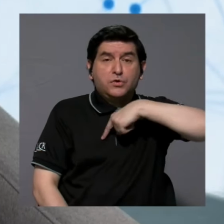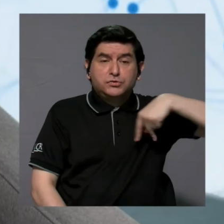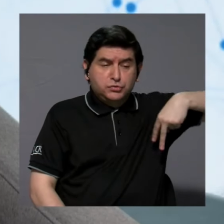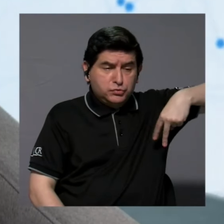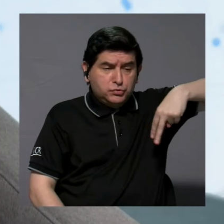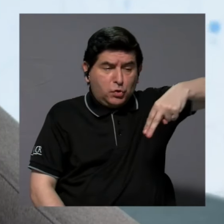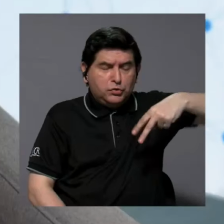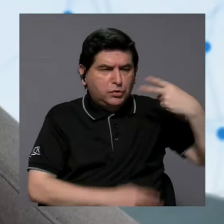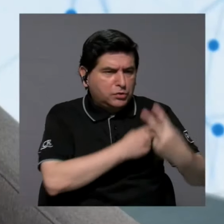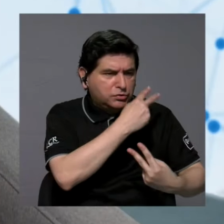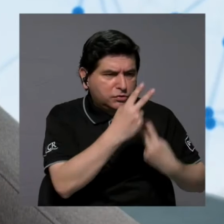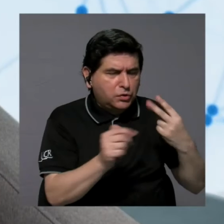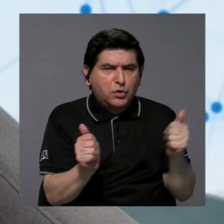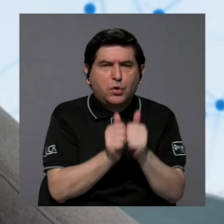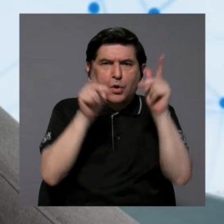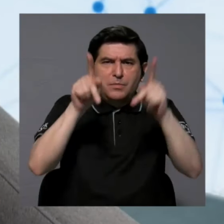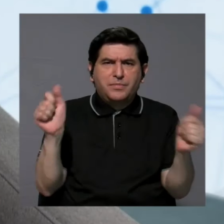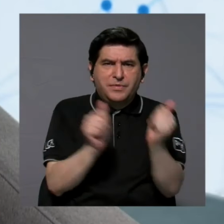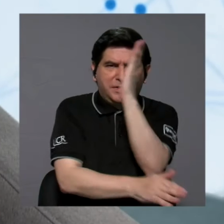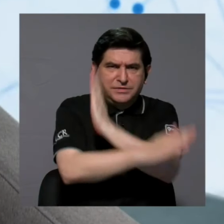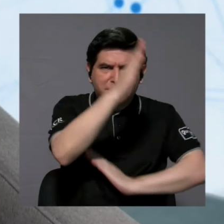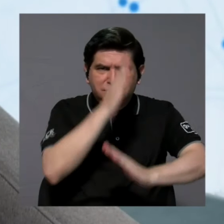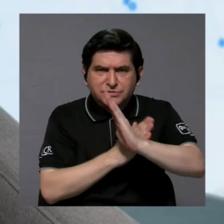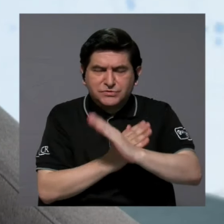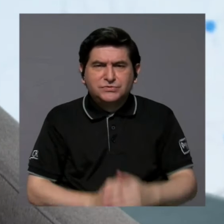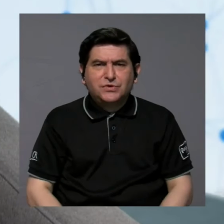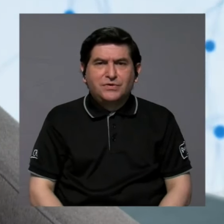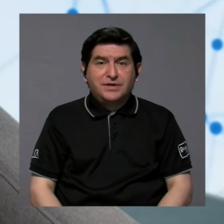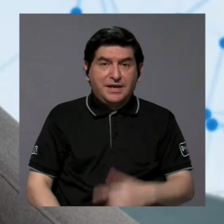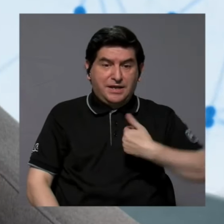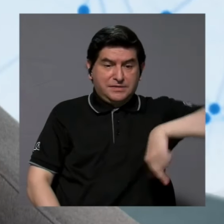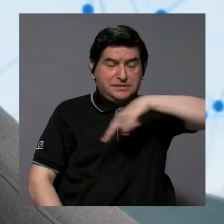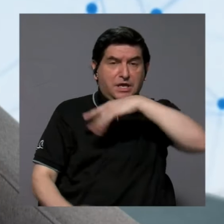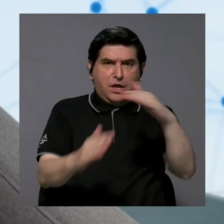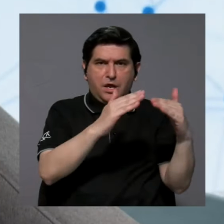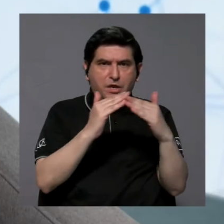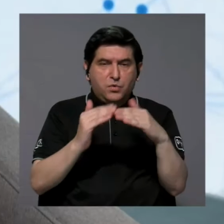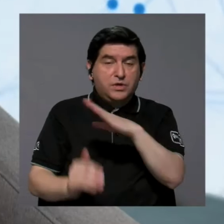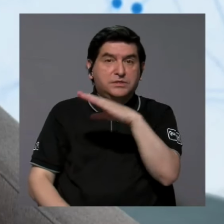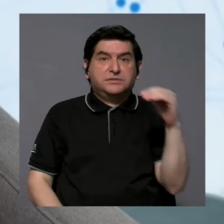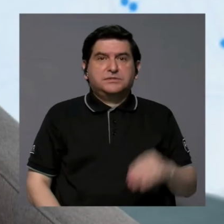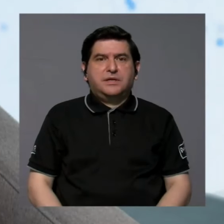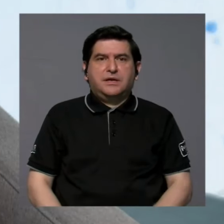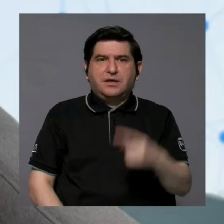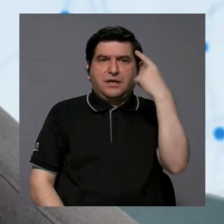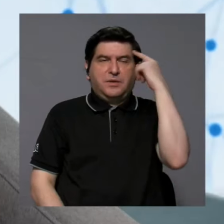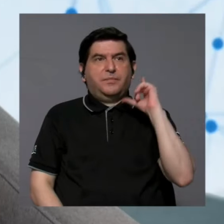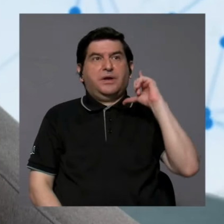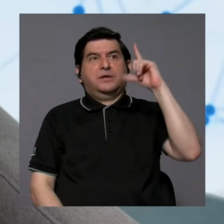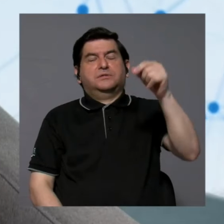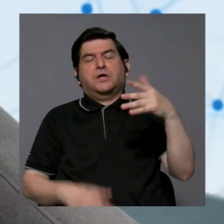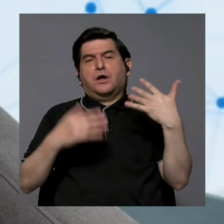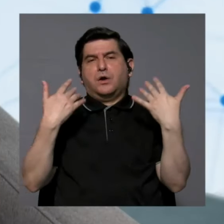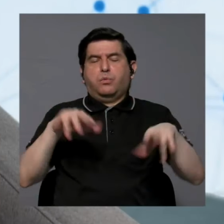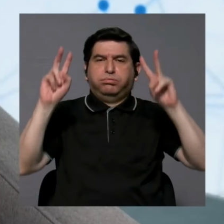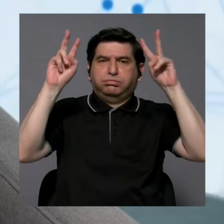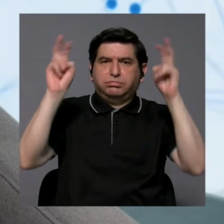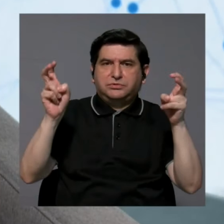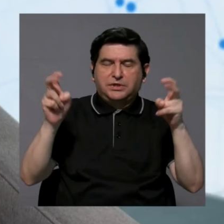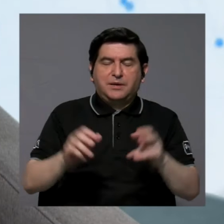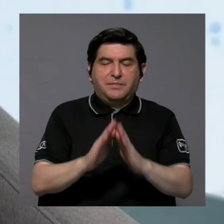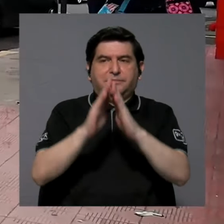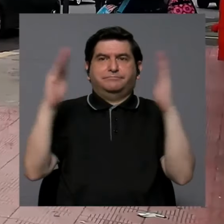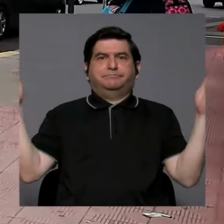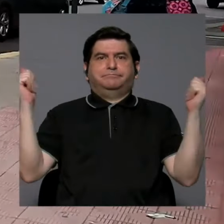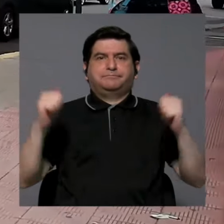caminando, recorriendo con las personas con discapacidad en nuestras ciudades y ni qué decir del área rural, ¿verdad? Ya eso es un tema más